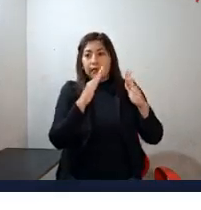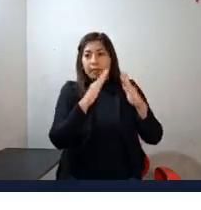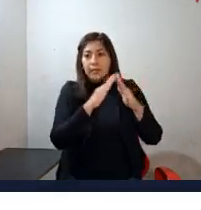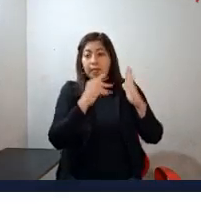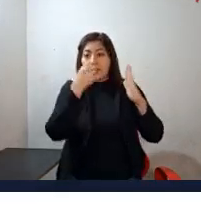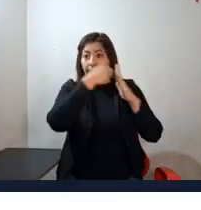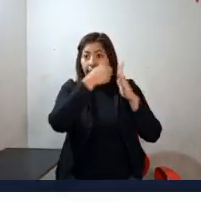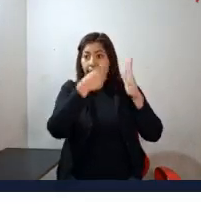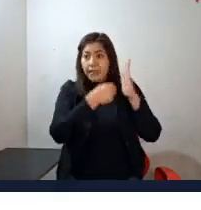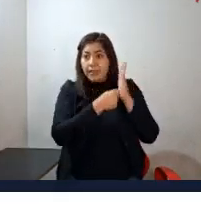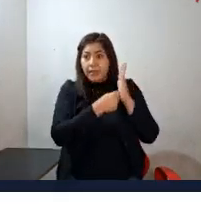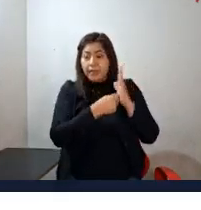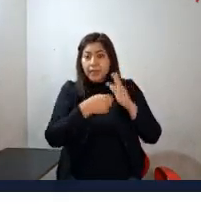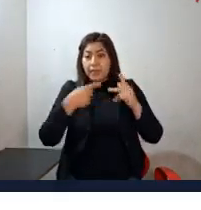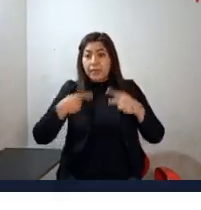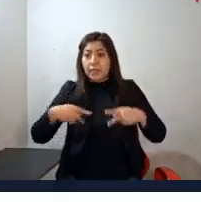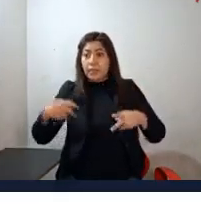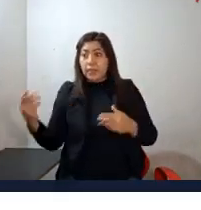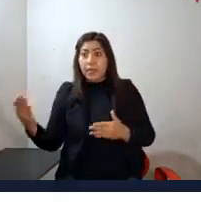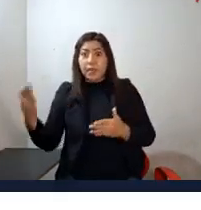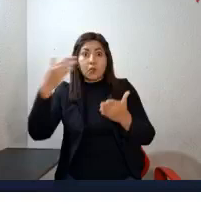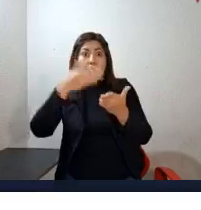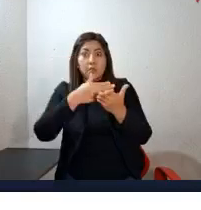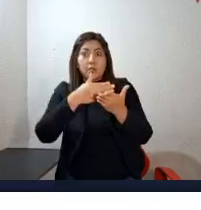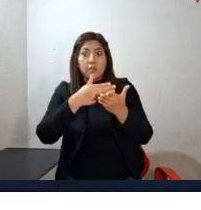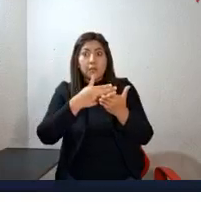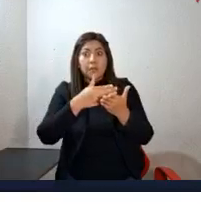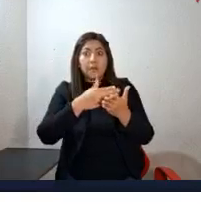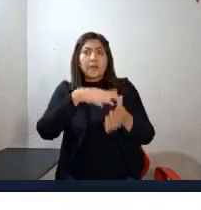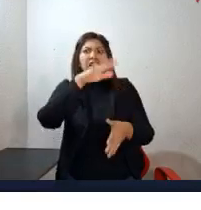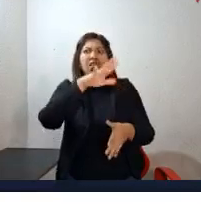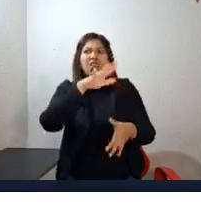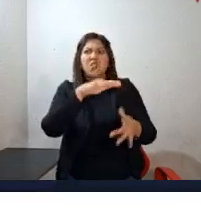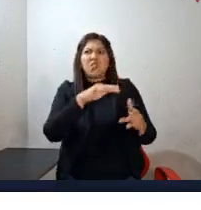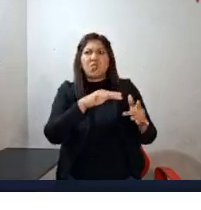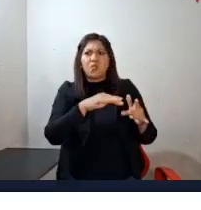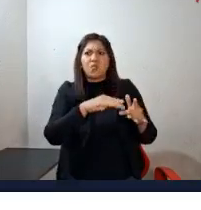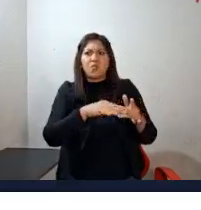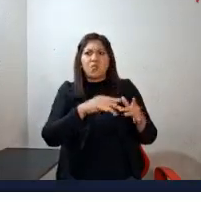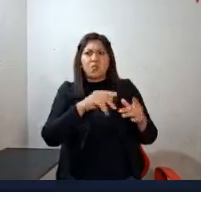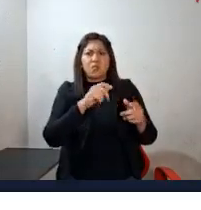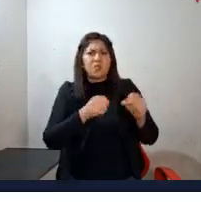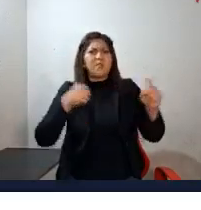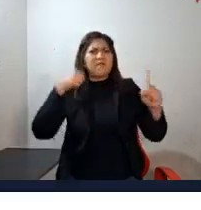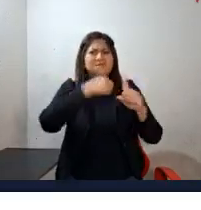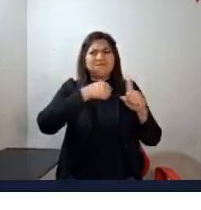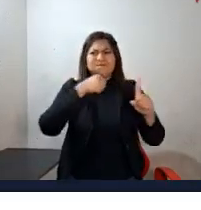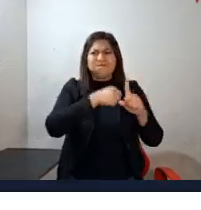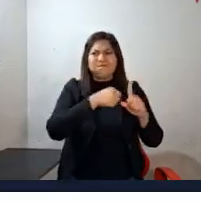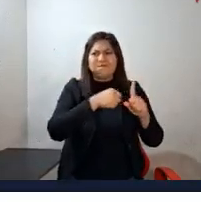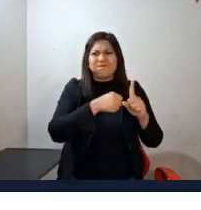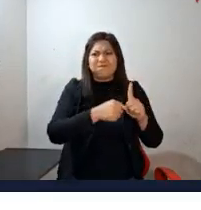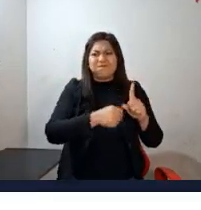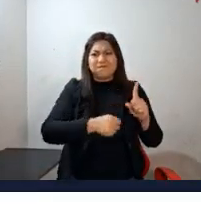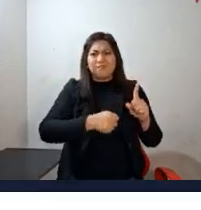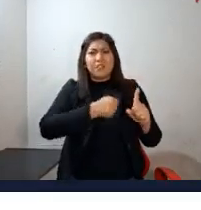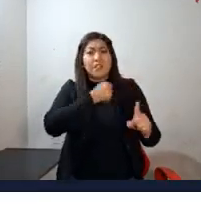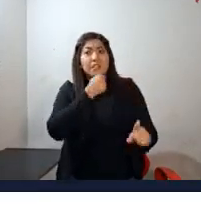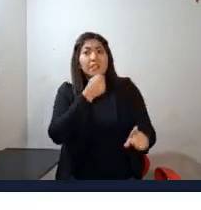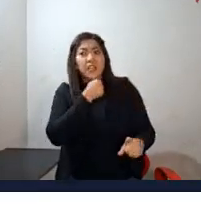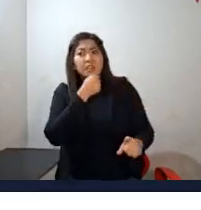su desalojo, invadiendo incluso con violencia a las dos personas mayores. Fiscalía no hace